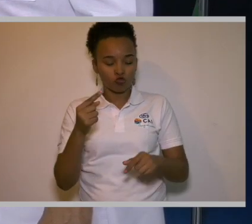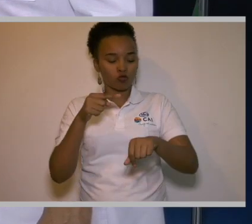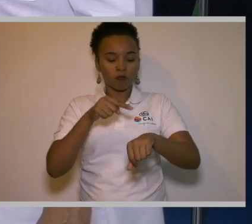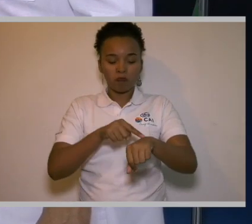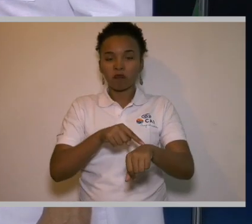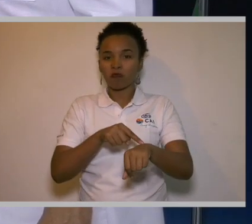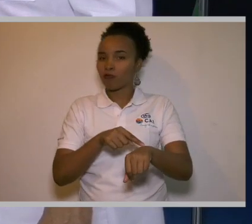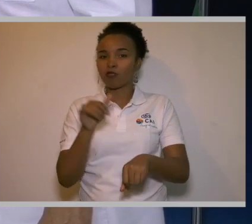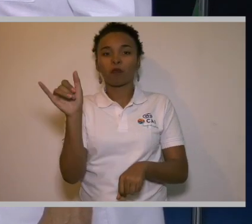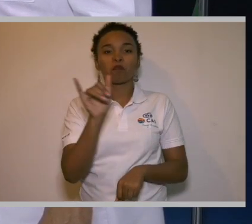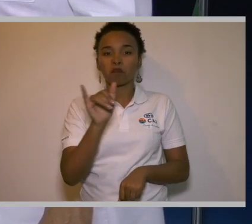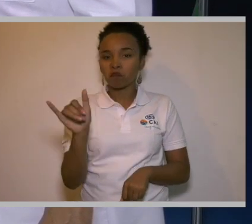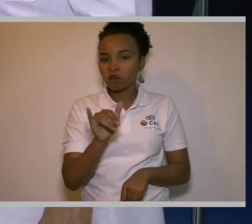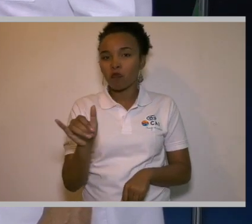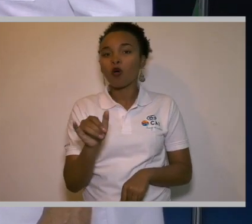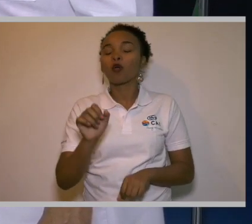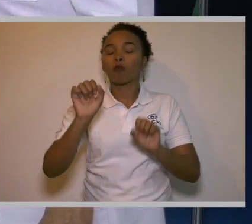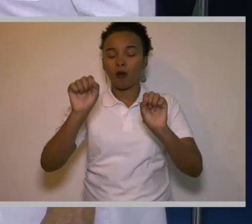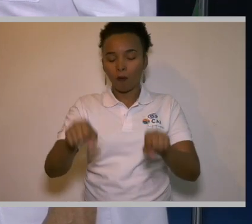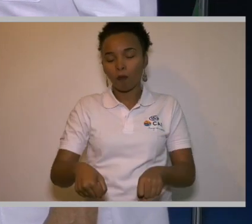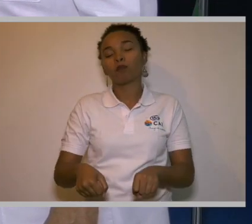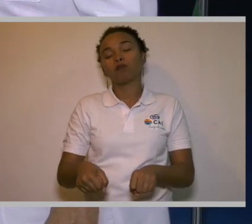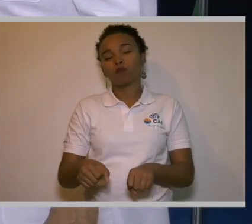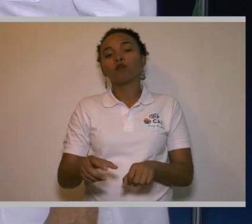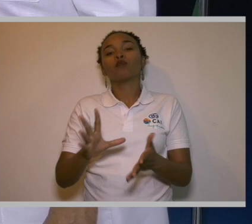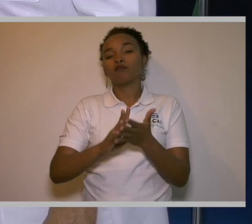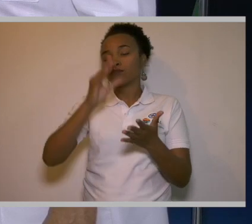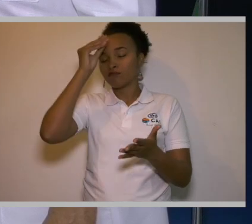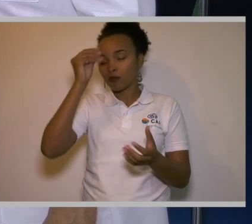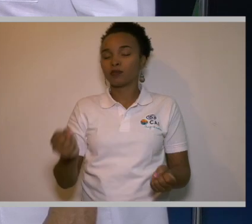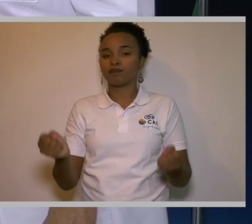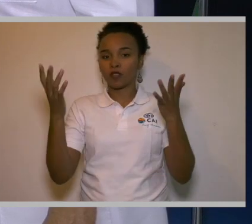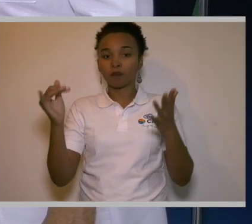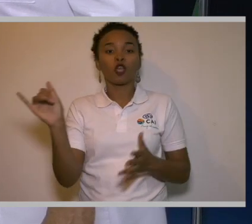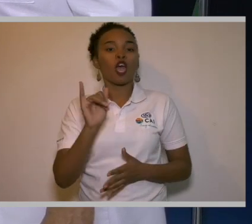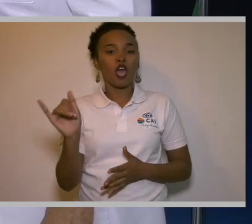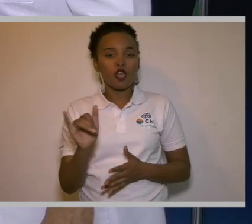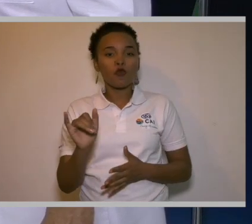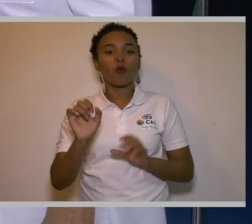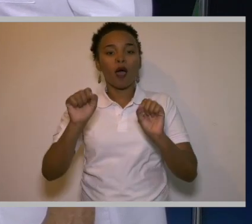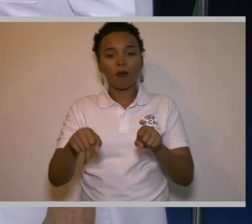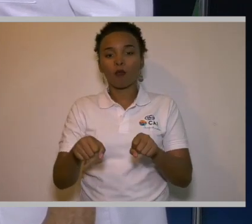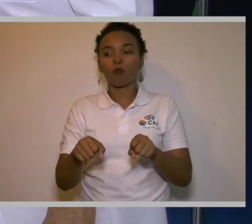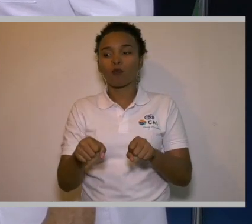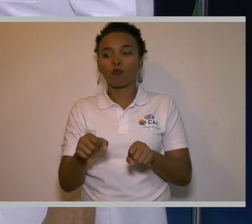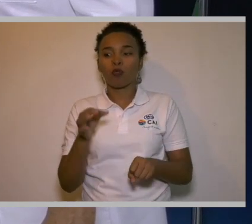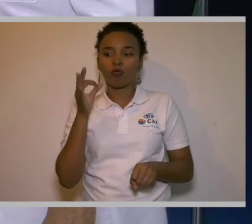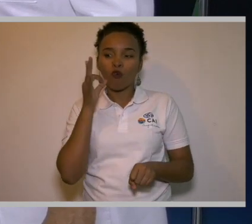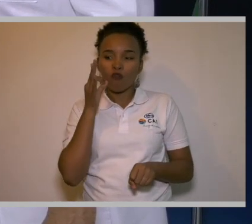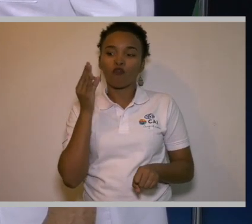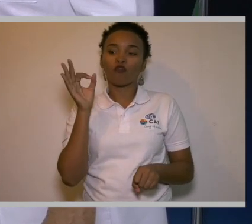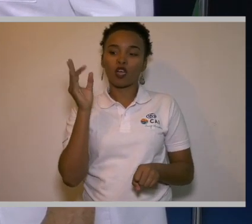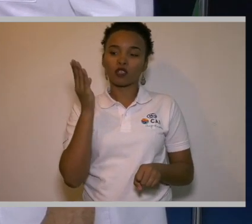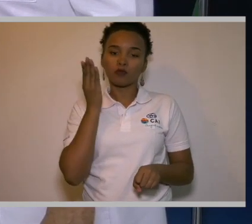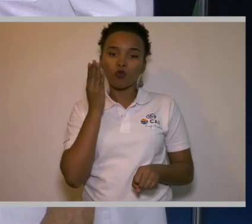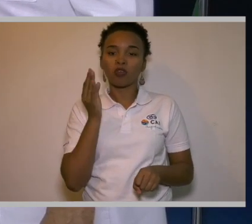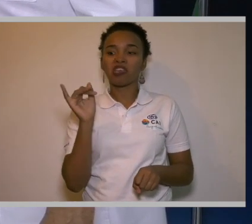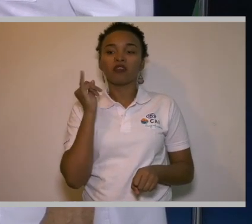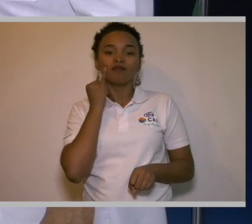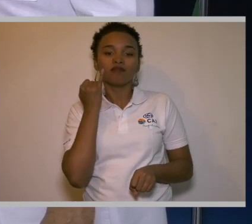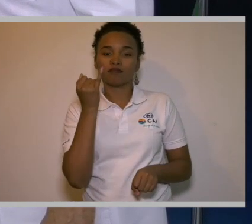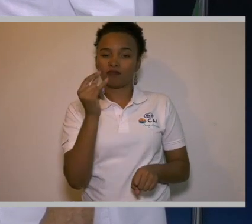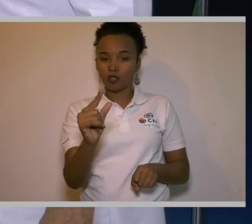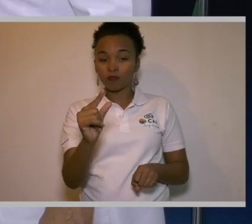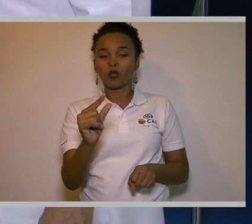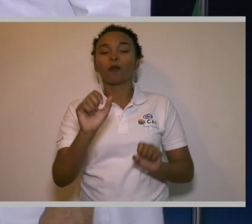cita cada sábado por este mismo canal y a esta misma hora. Recuerden seguirnos en las redes sociales donde van a